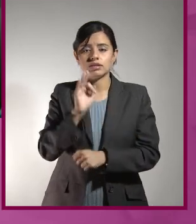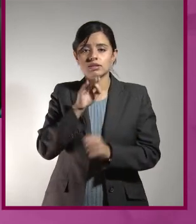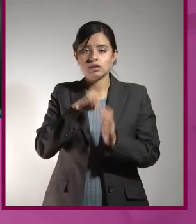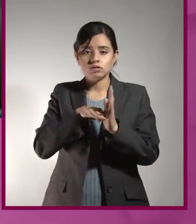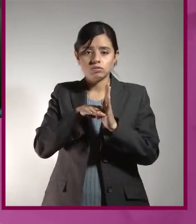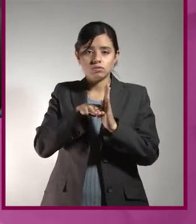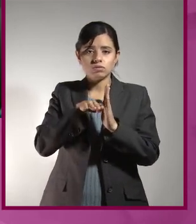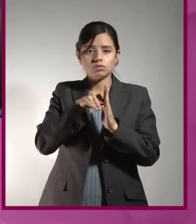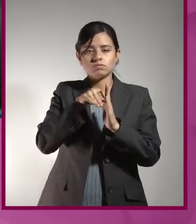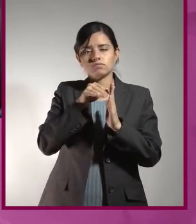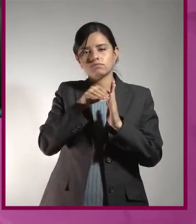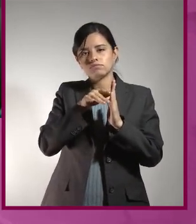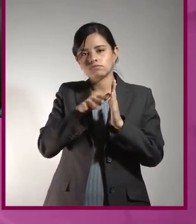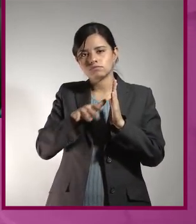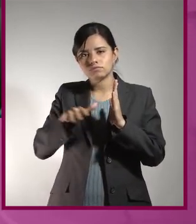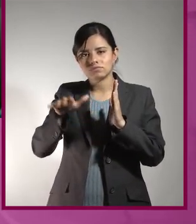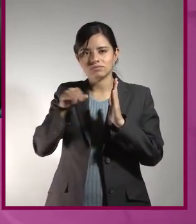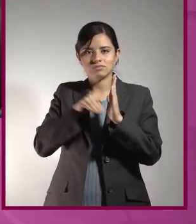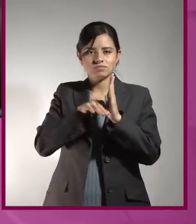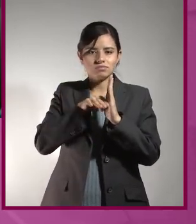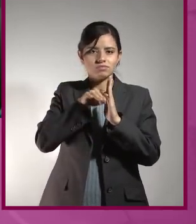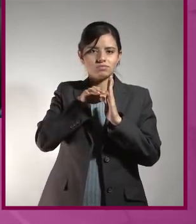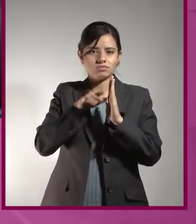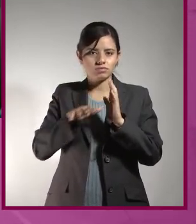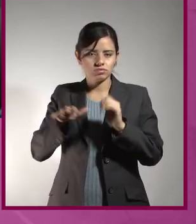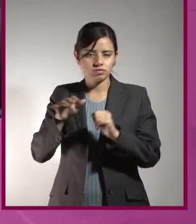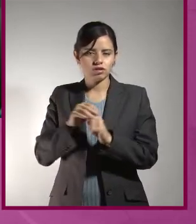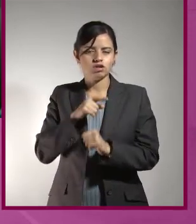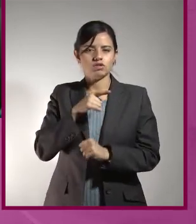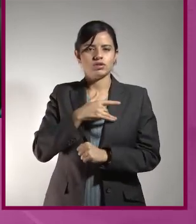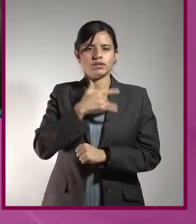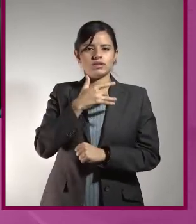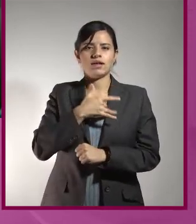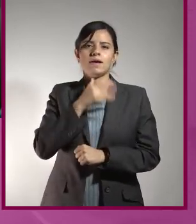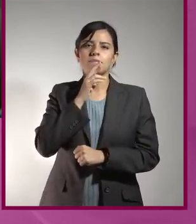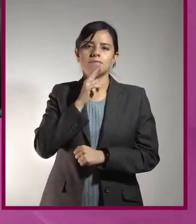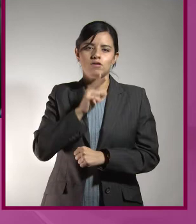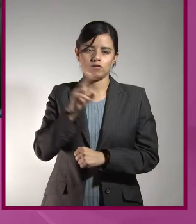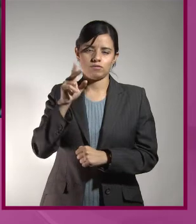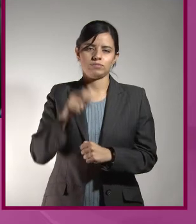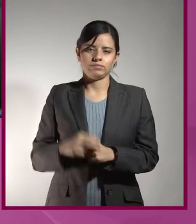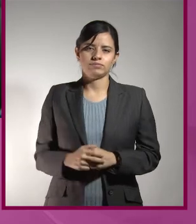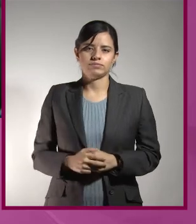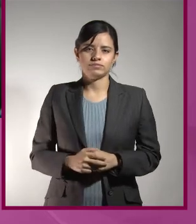fluir y poco a poco se va a ir y así te sentirás mejor.